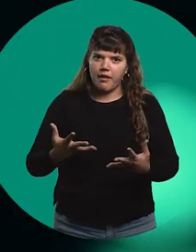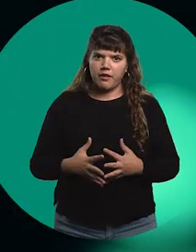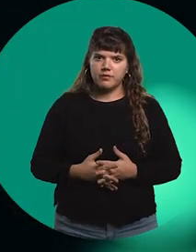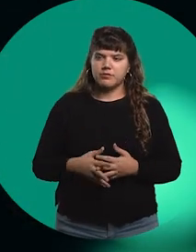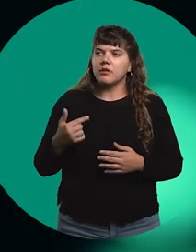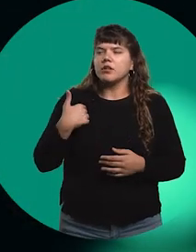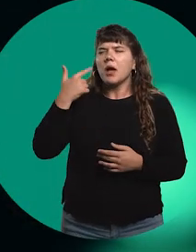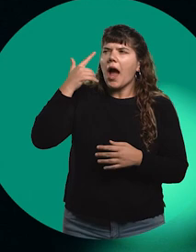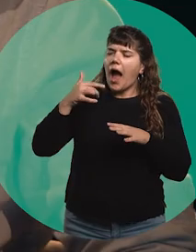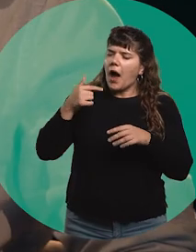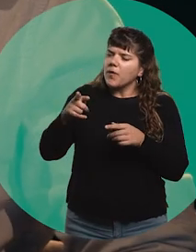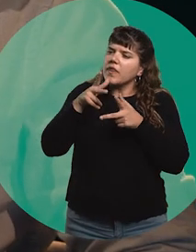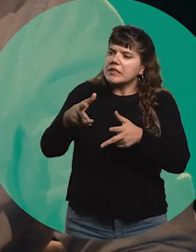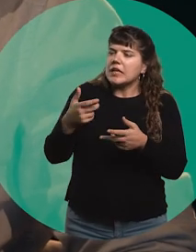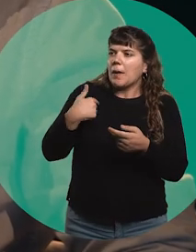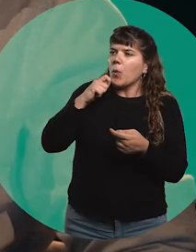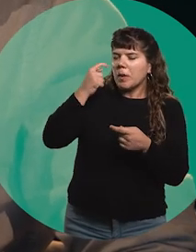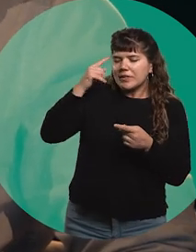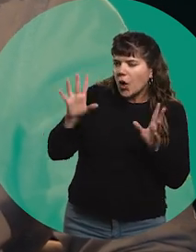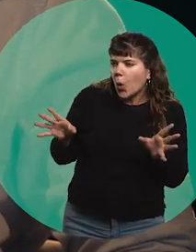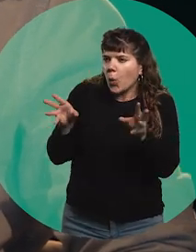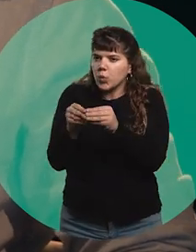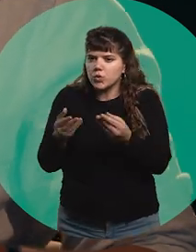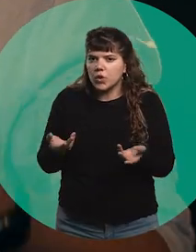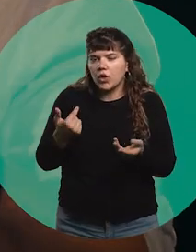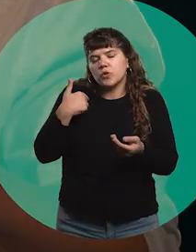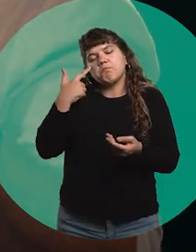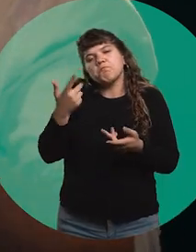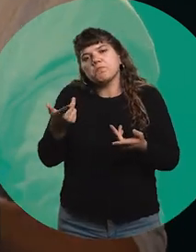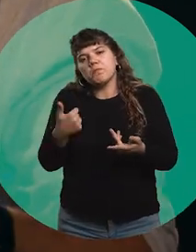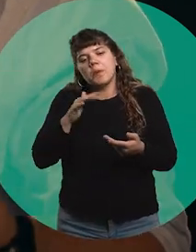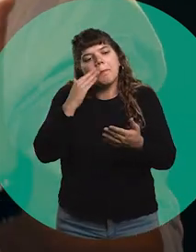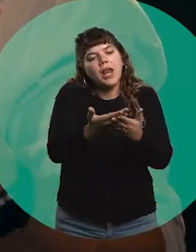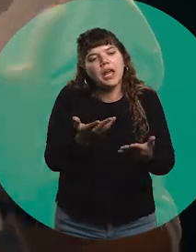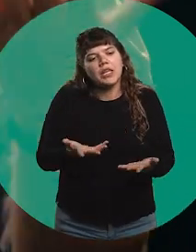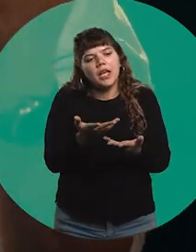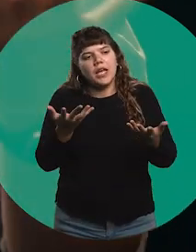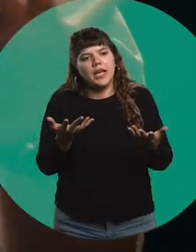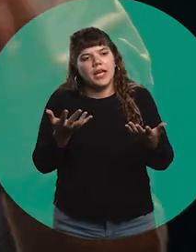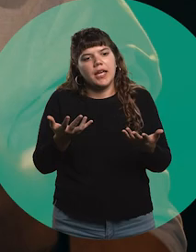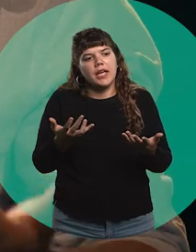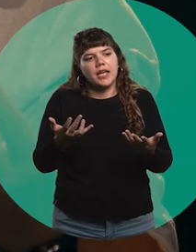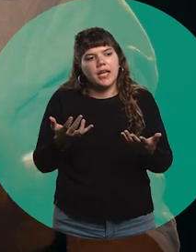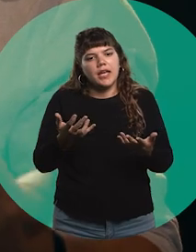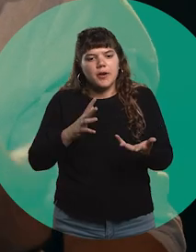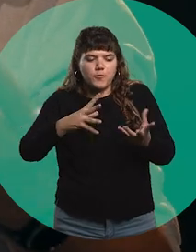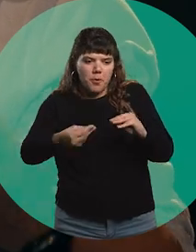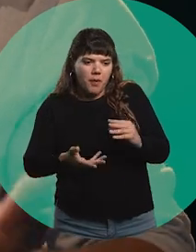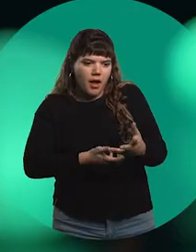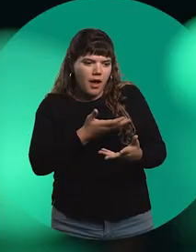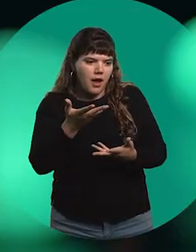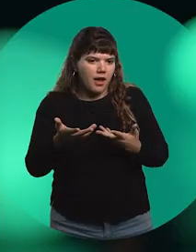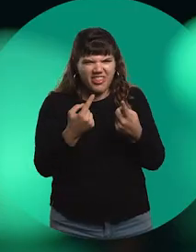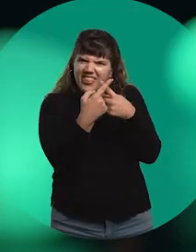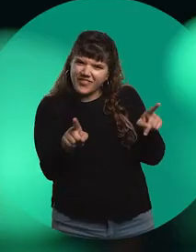Vos decís, me gusta pensarlo todo integrado, todo junto y, en realidad, yo te lo venía planteando desde lugares